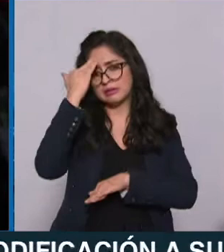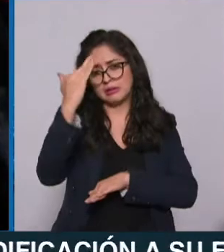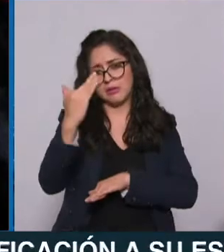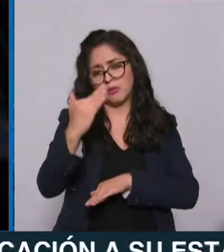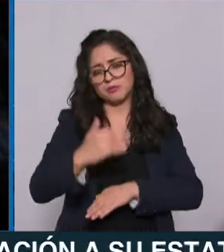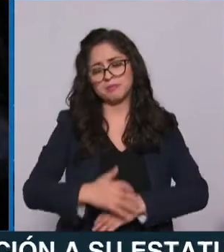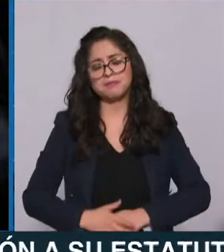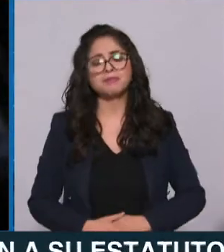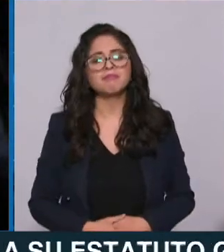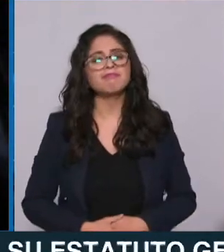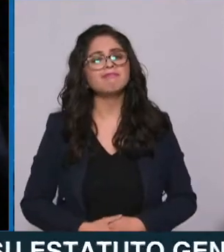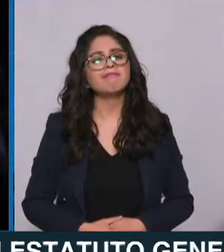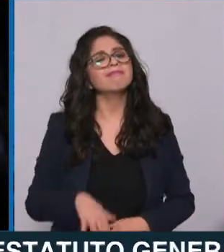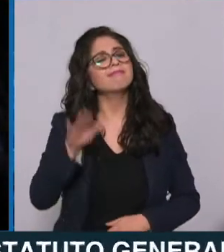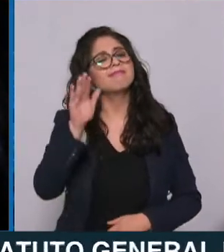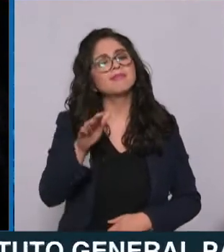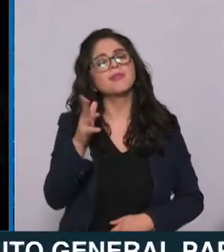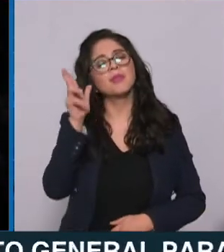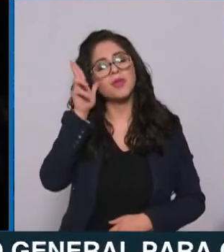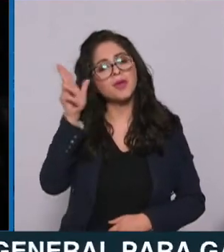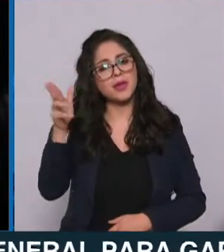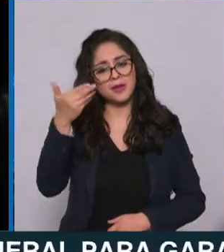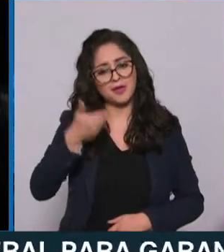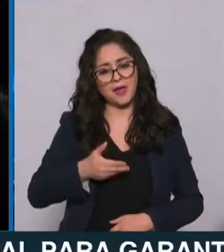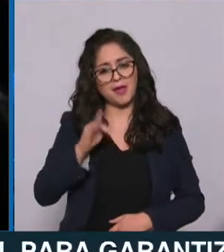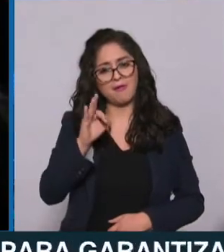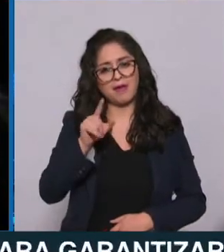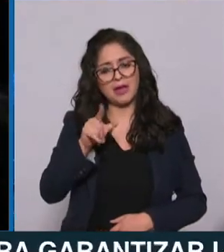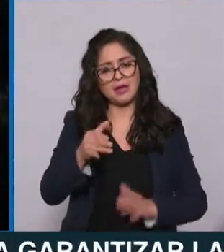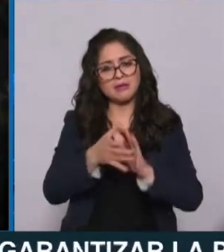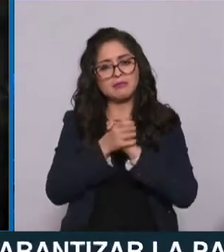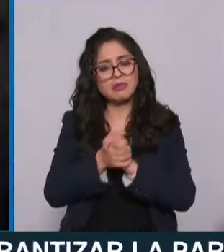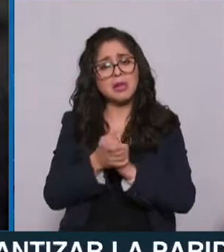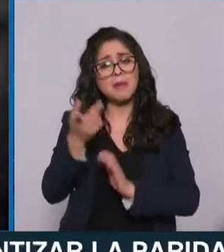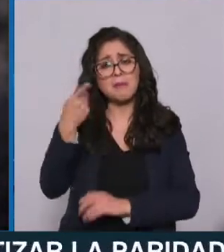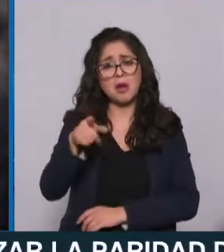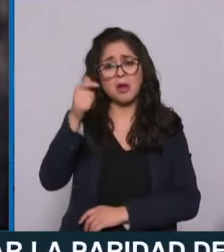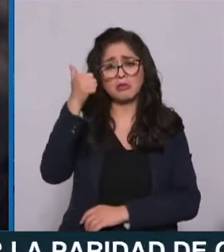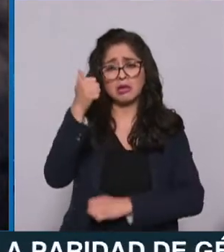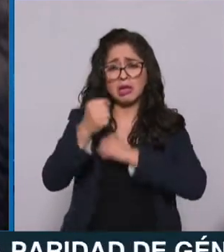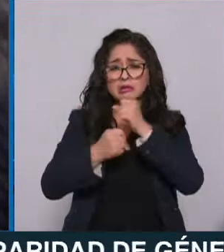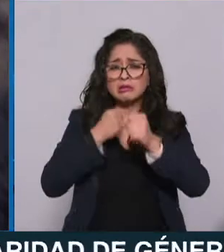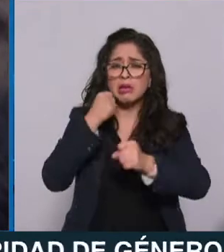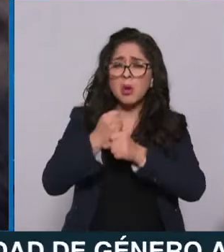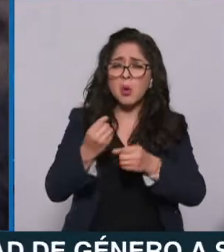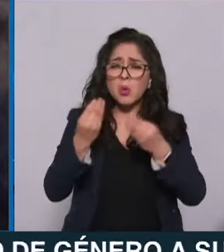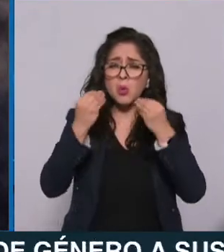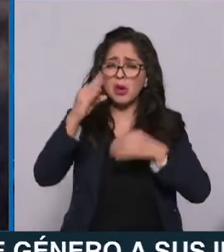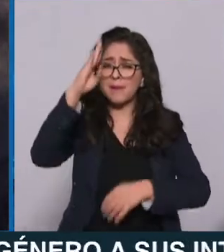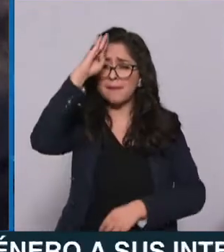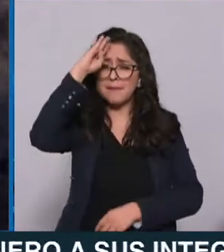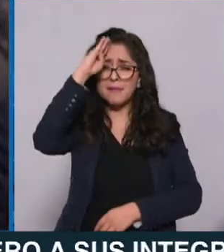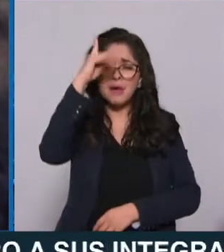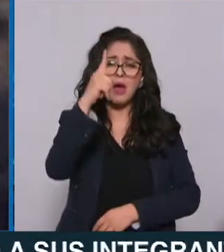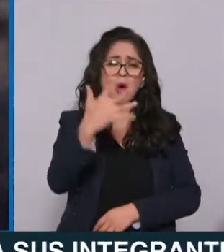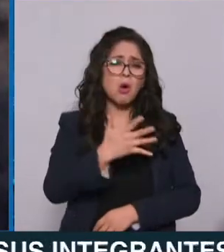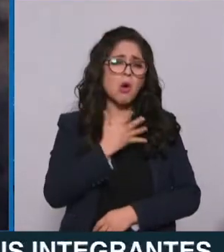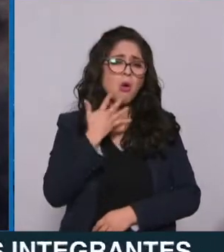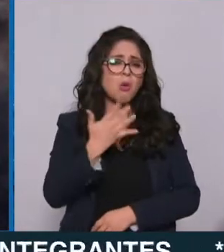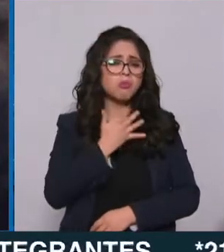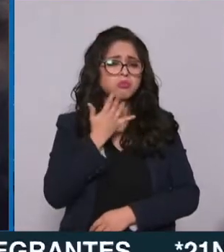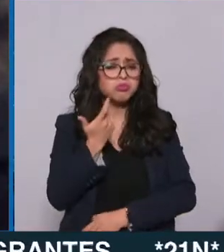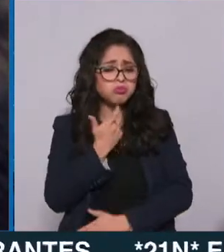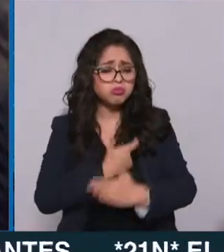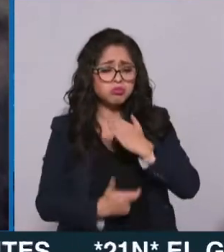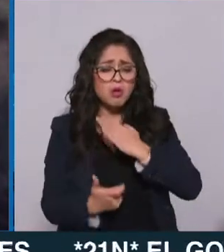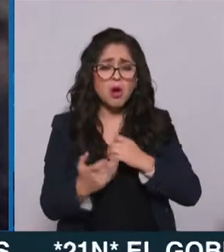lo señalas, pues fue parte de uno de los sexenios plagados de corrupción, y esta detención pues no nos asegura hasta ahora que